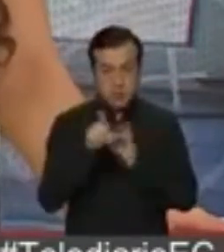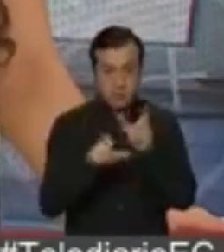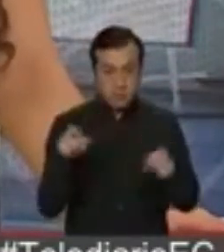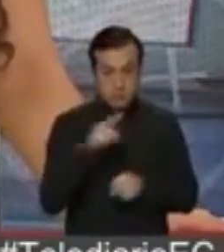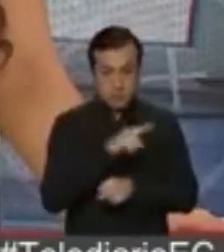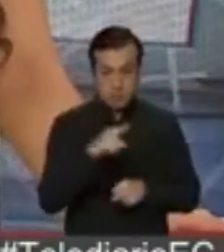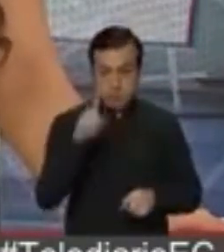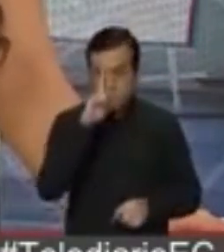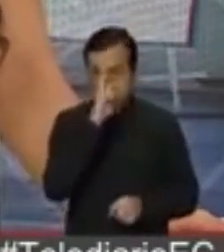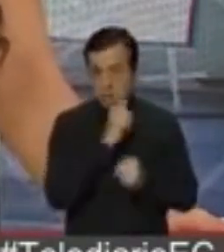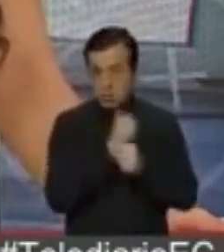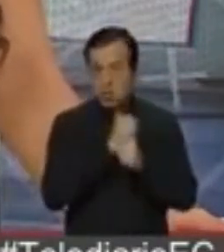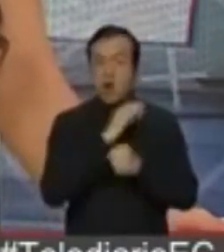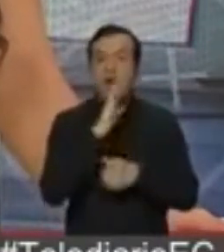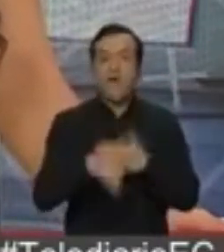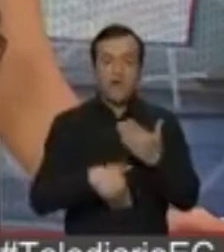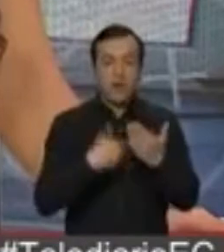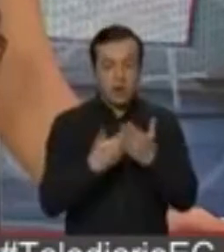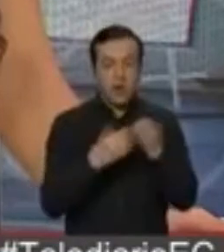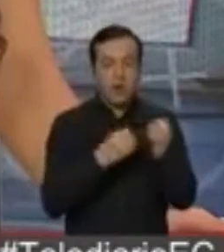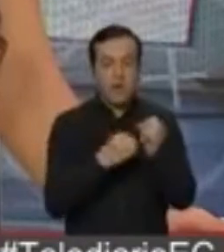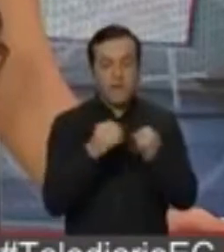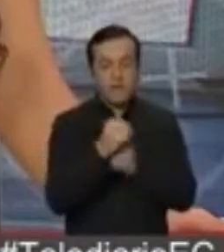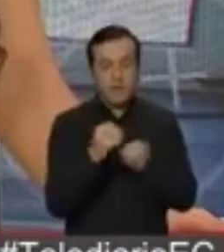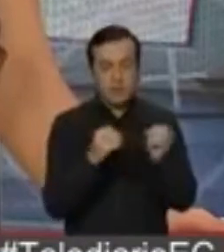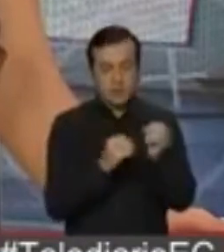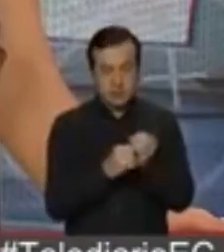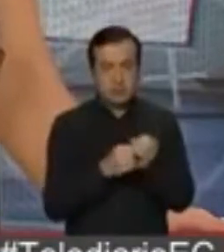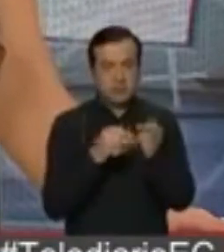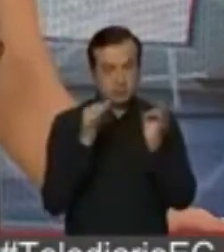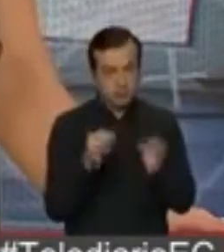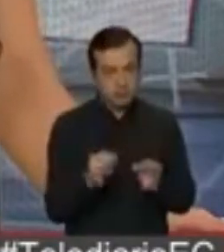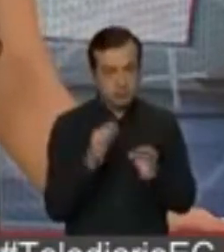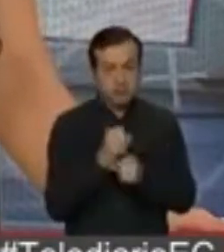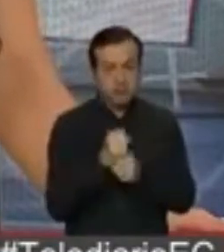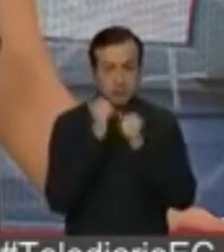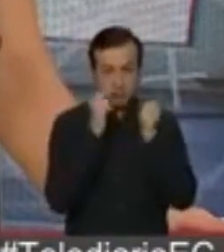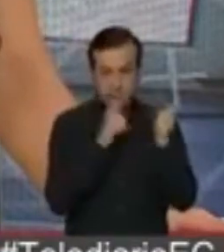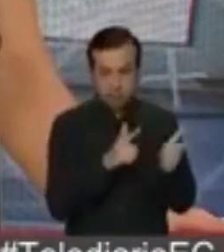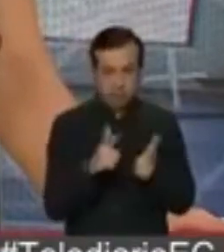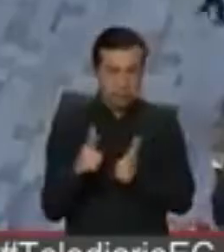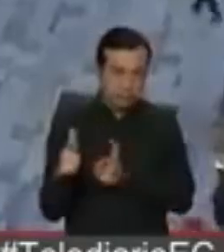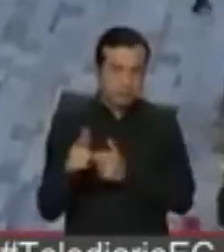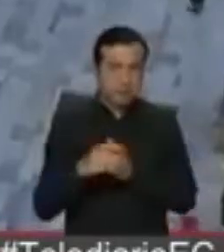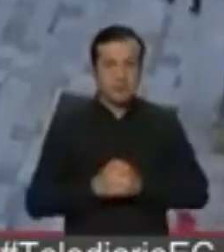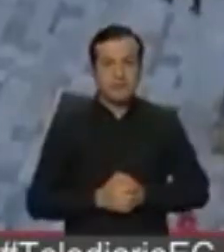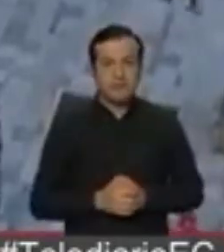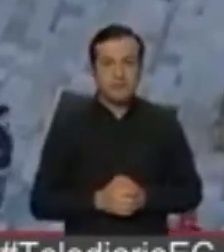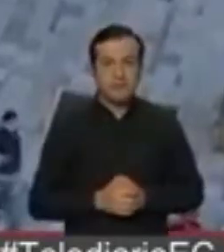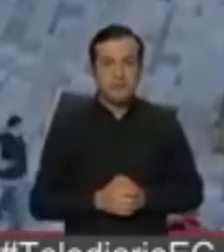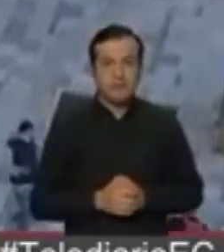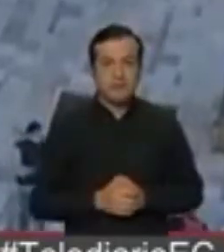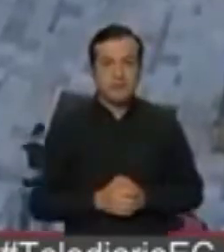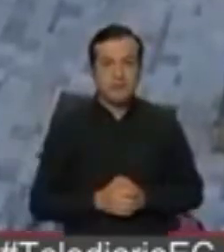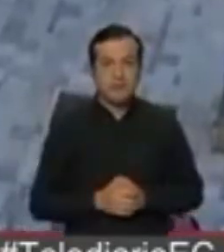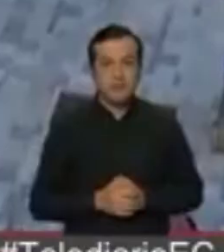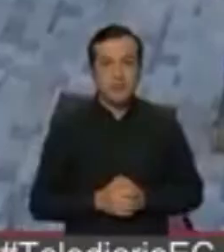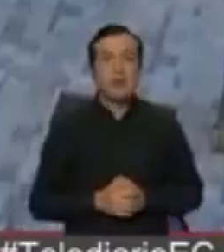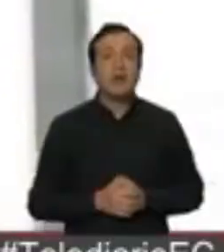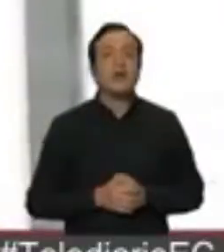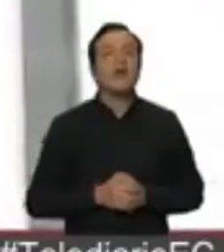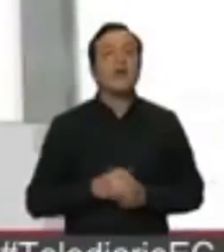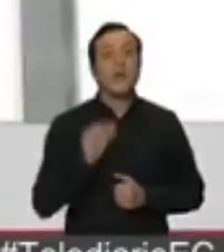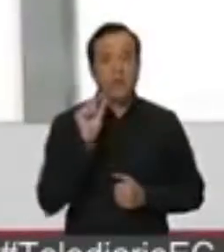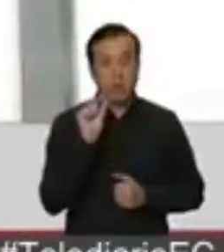funcionarios acudieron a las dependencias de manera presencial y bajo estrictas normas de bioseguridad. El regreso es